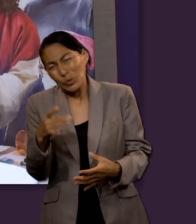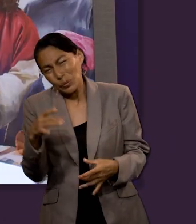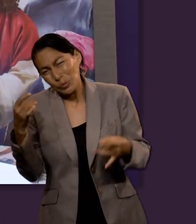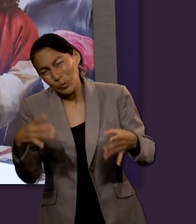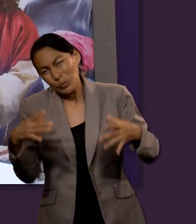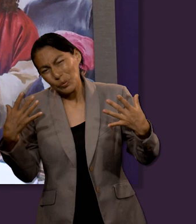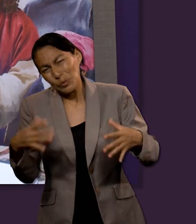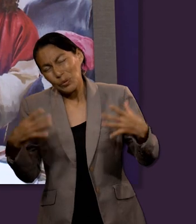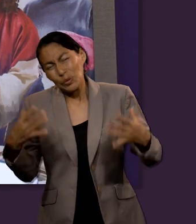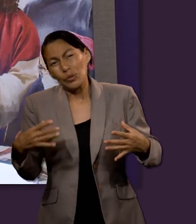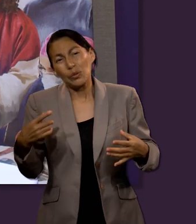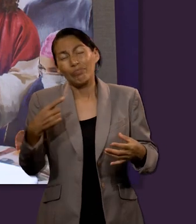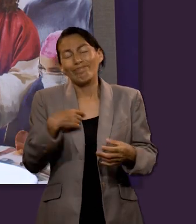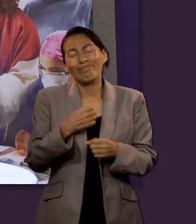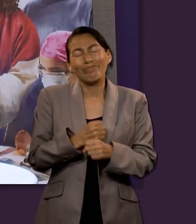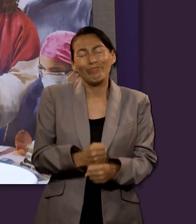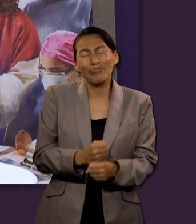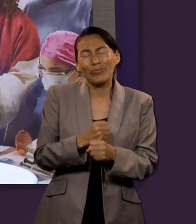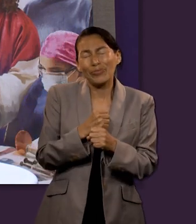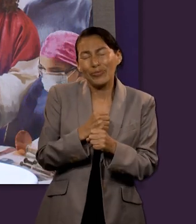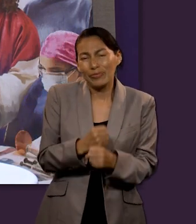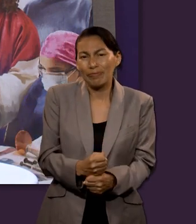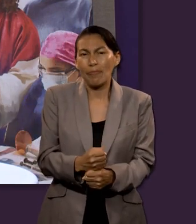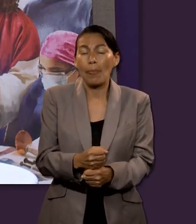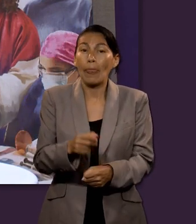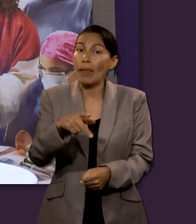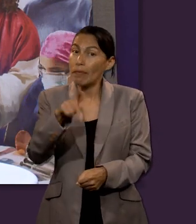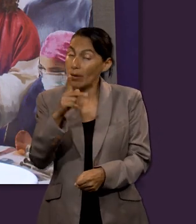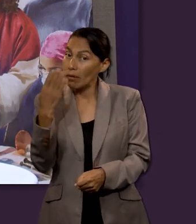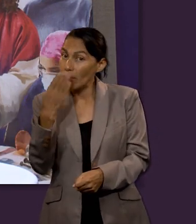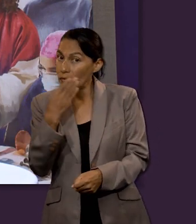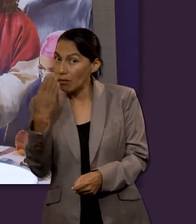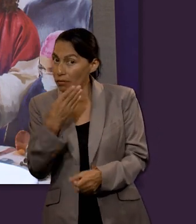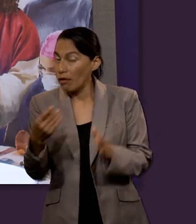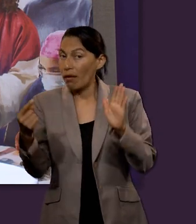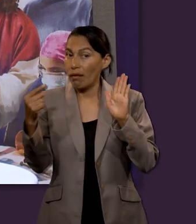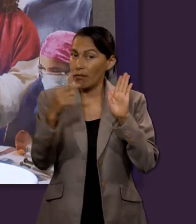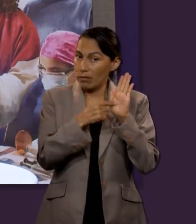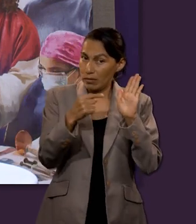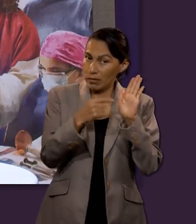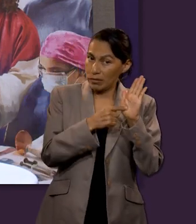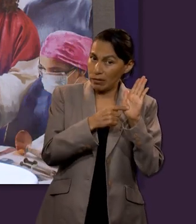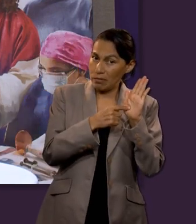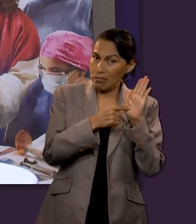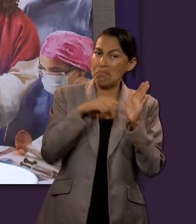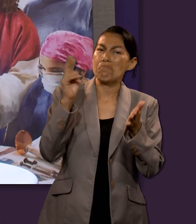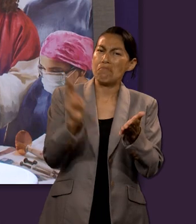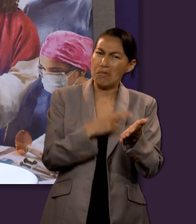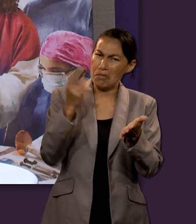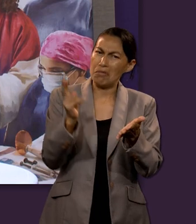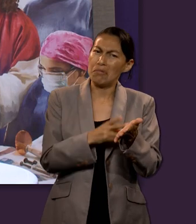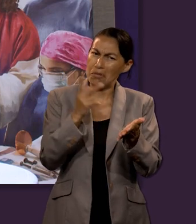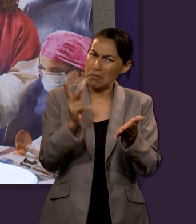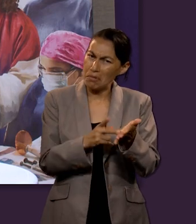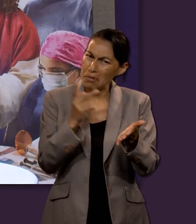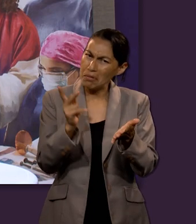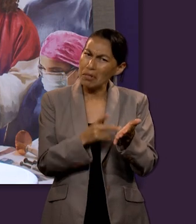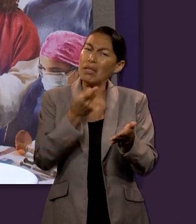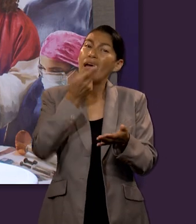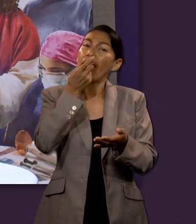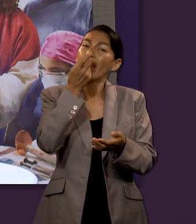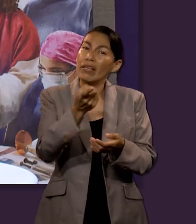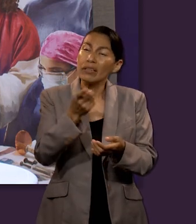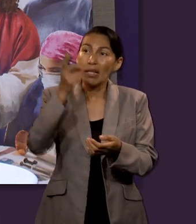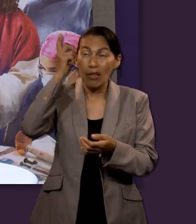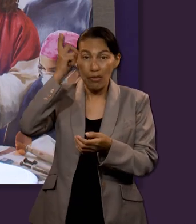por el dolor por el sufrimiento cuando somos puestos en el piso pero lo que nos dice la palabra de dios en repetidas ocasiones